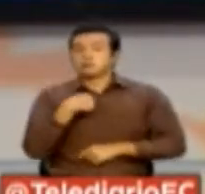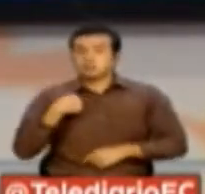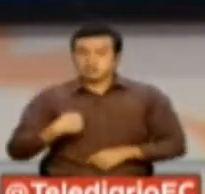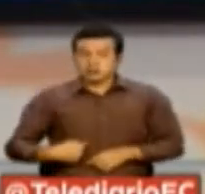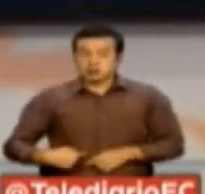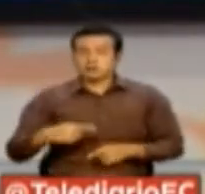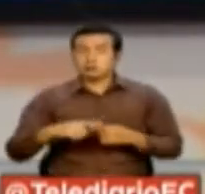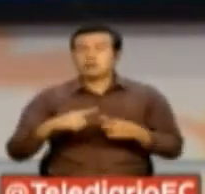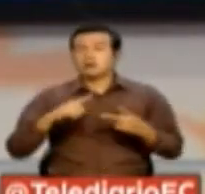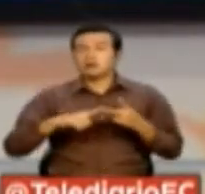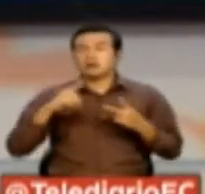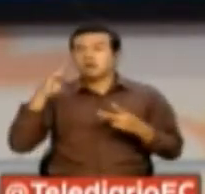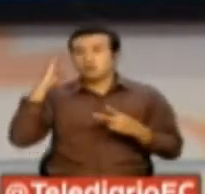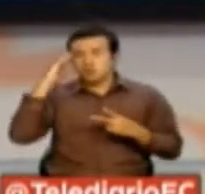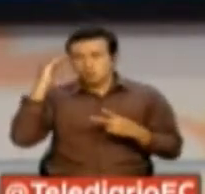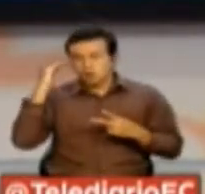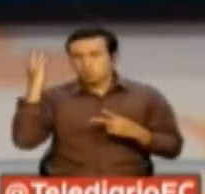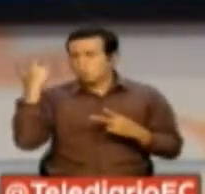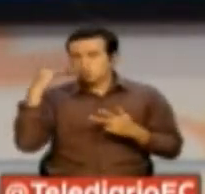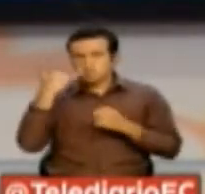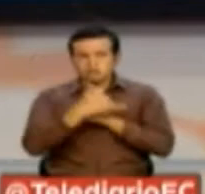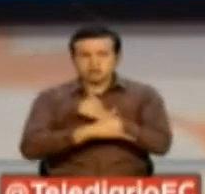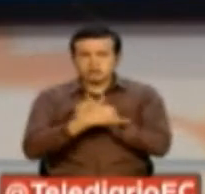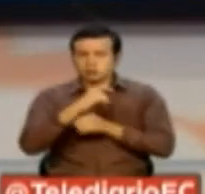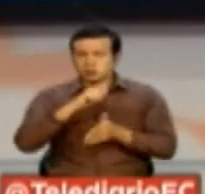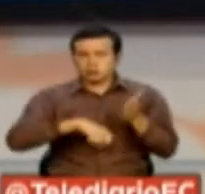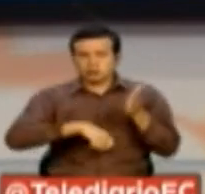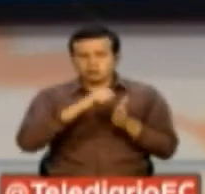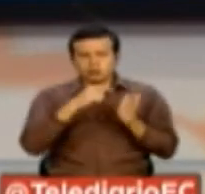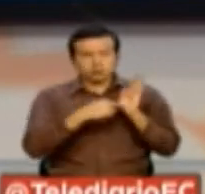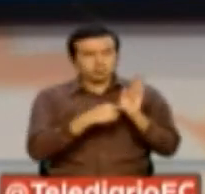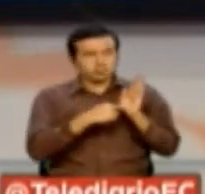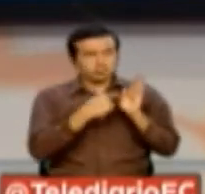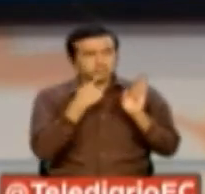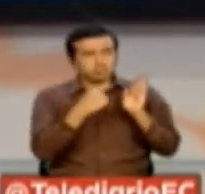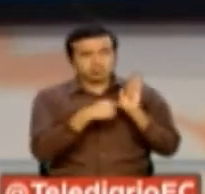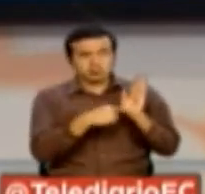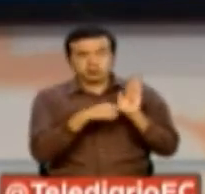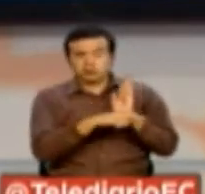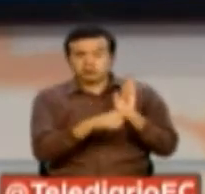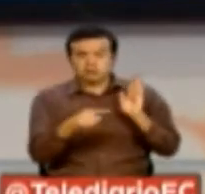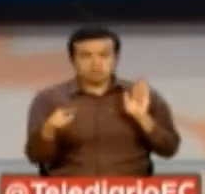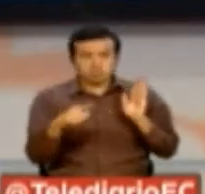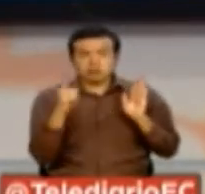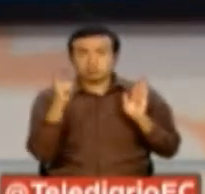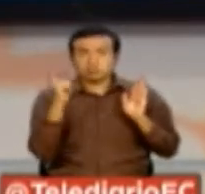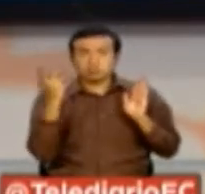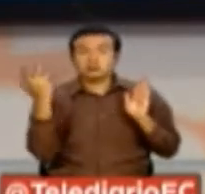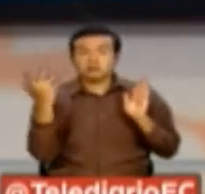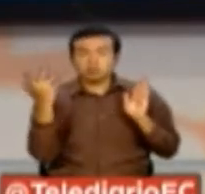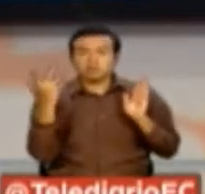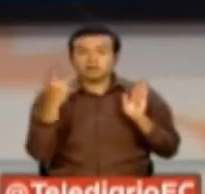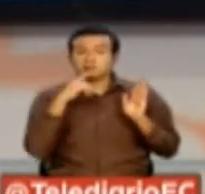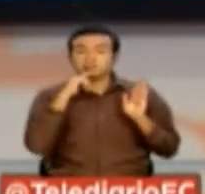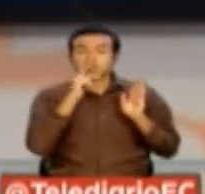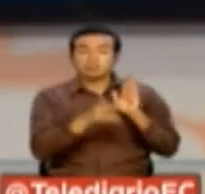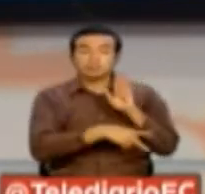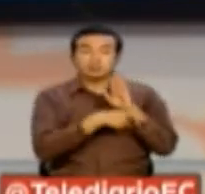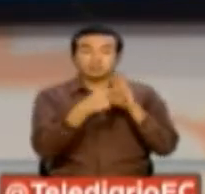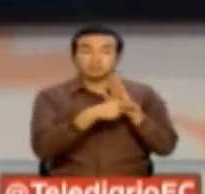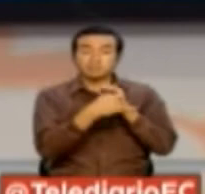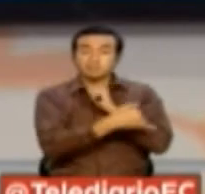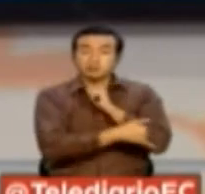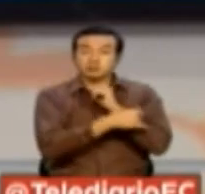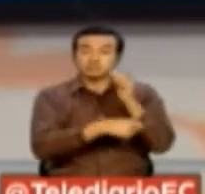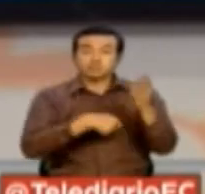país había una condición en el embarque de que tenía que ir a alguna refinería del país